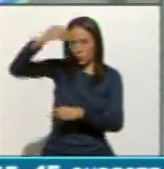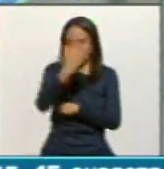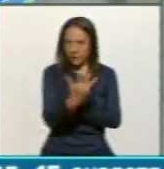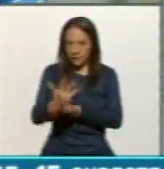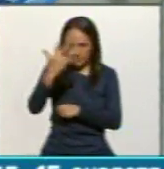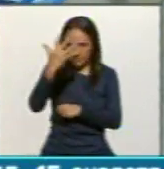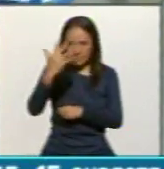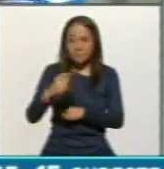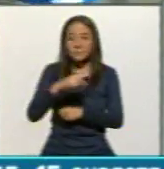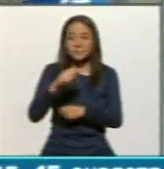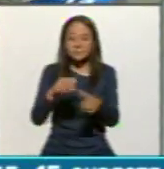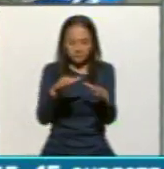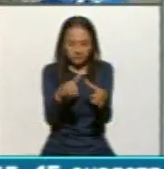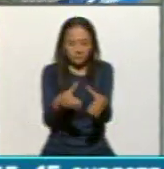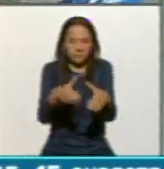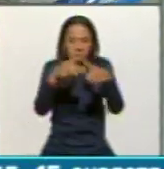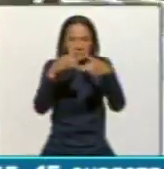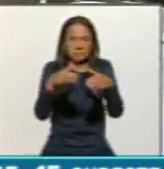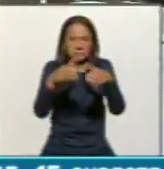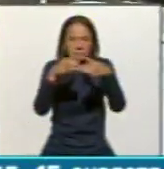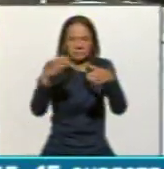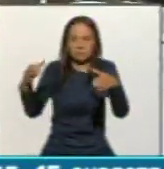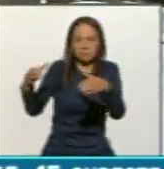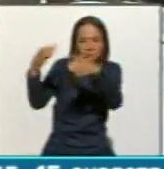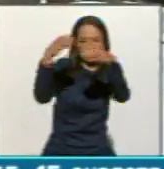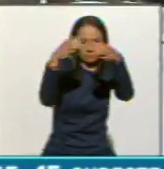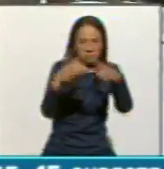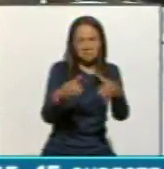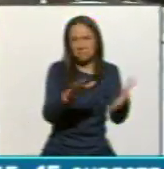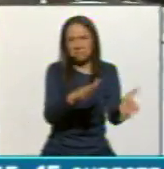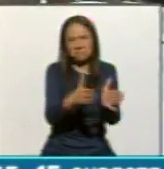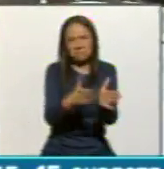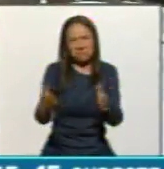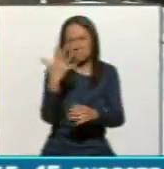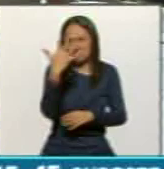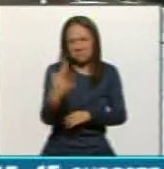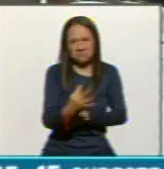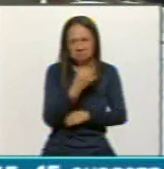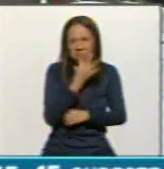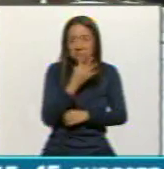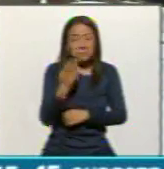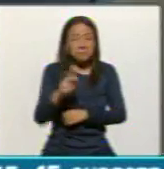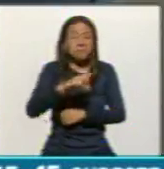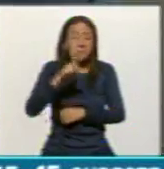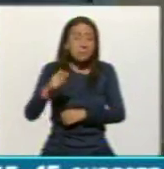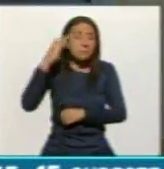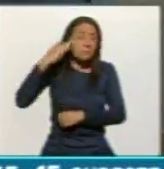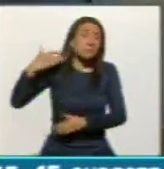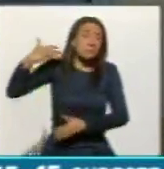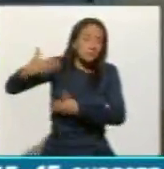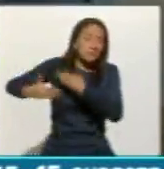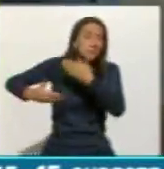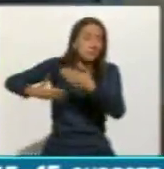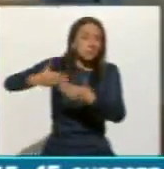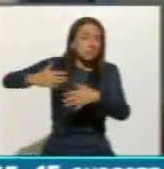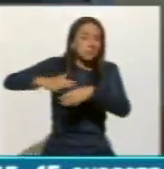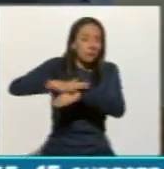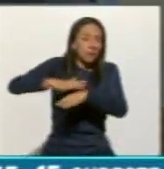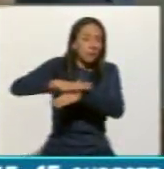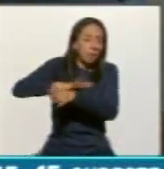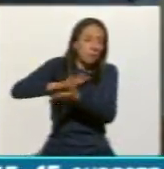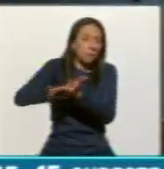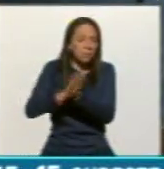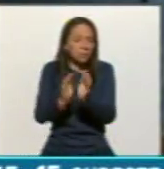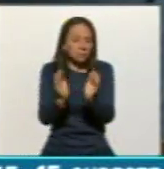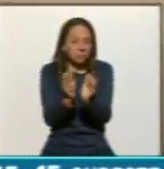puedo llevar un aproximado de 20 minutos. Con el paso de los años, las piñatas tuvieron algunas variantes que se han agregado, como su